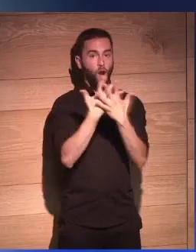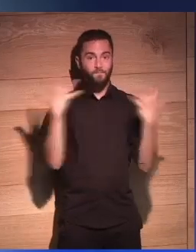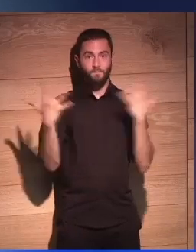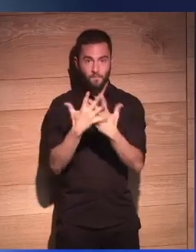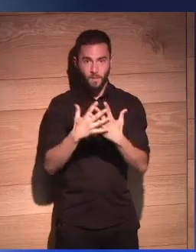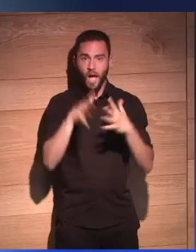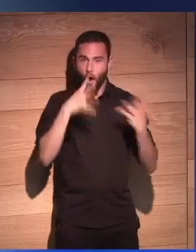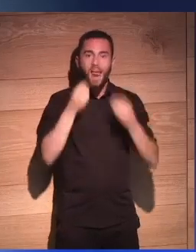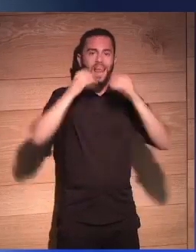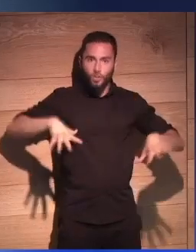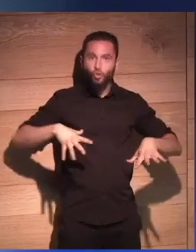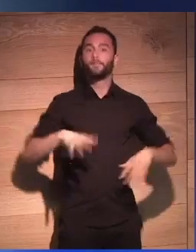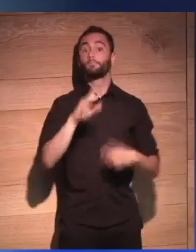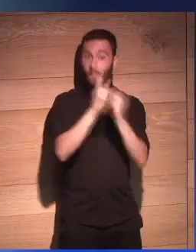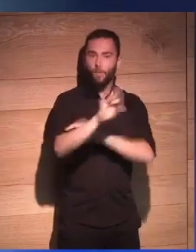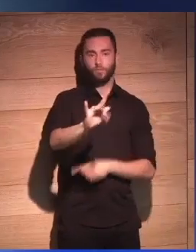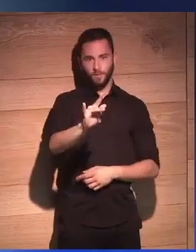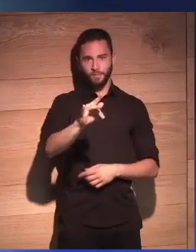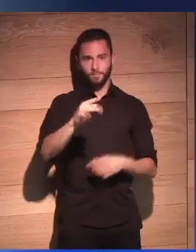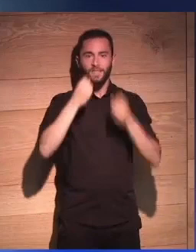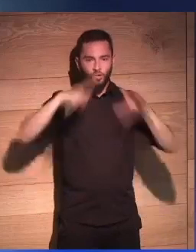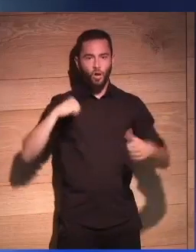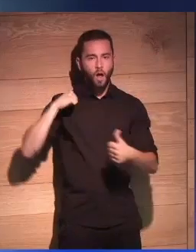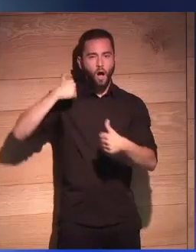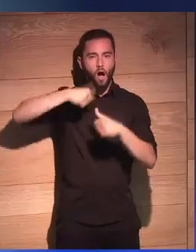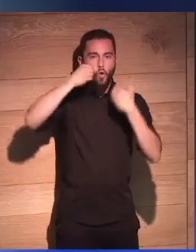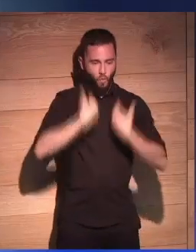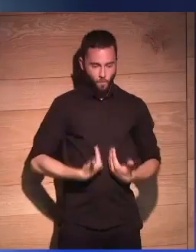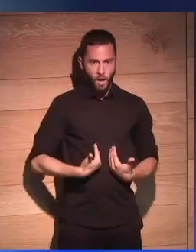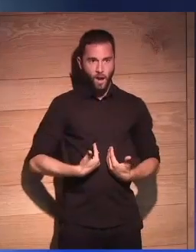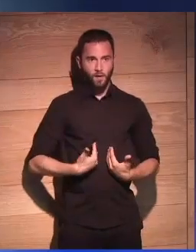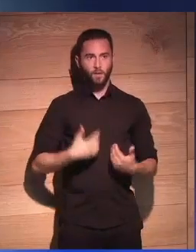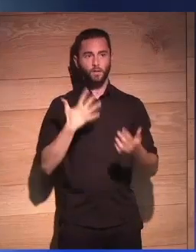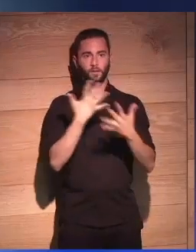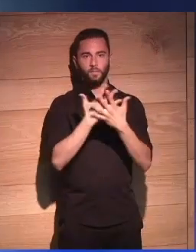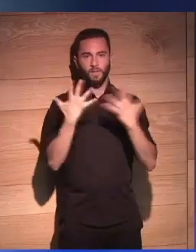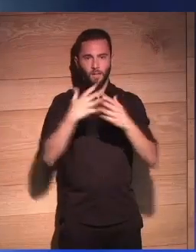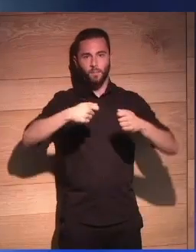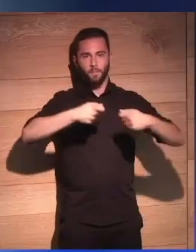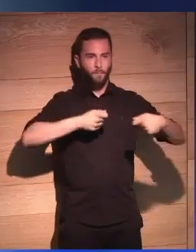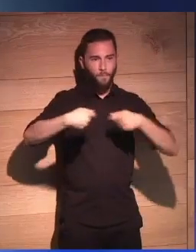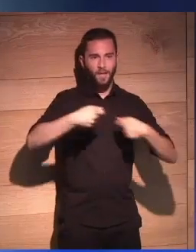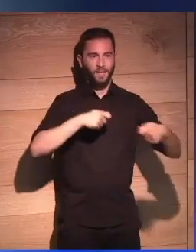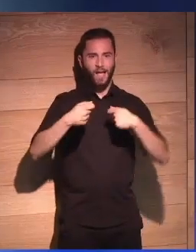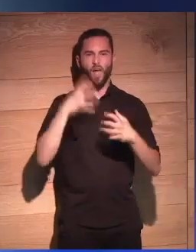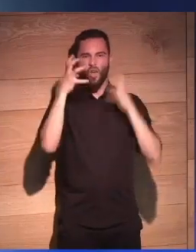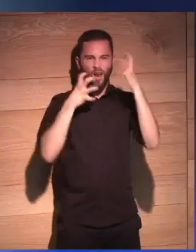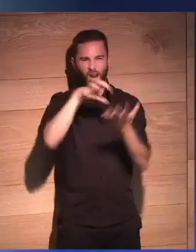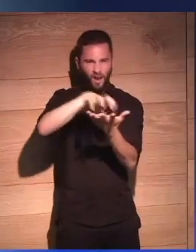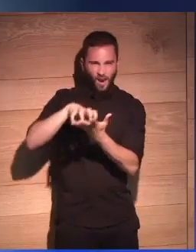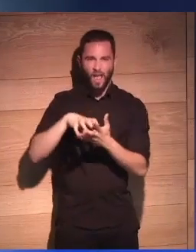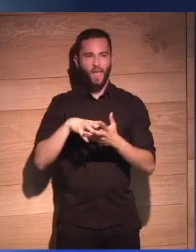ha cambiado en la historia, en toda la historia humana, las generaciones se mezclaban, era la norma, ¿no? En el mercado, en la granja, en los campos,